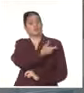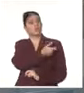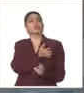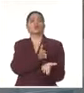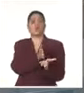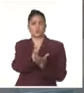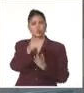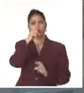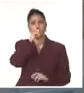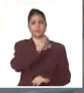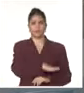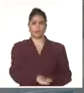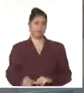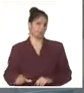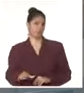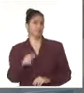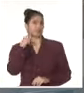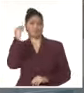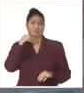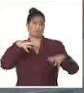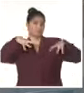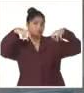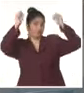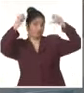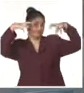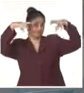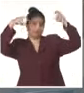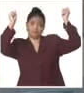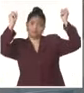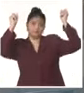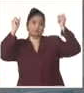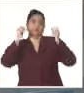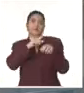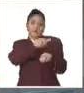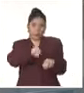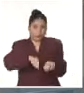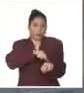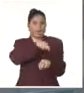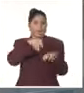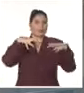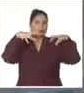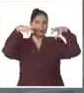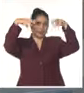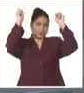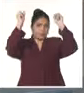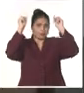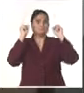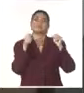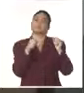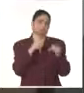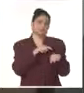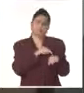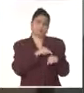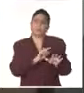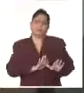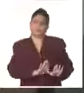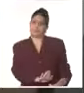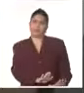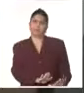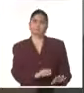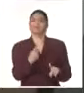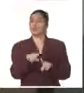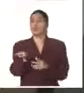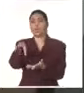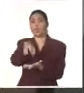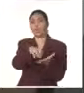de los apagones, pues se trasladaron las vacunas hacia lugares donde se garantizaba la refrigeración, su conservación,